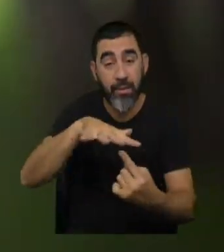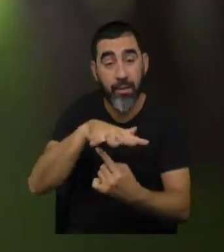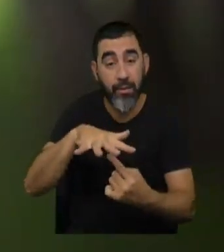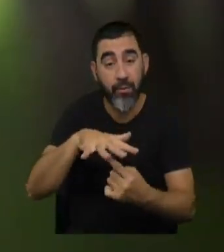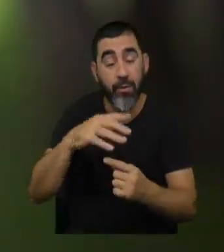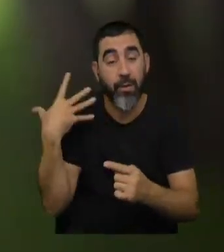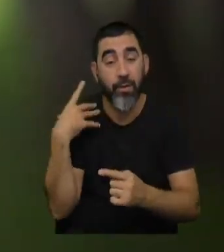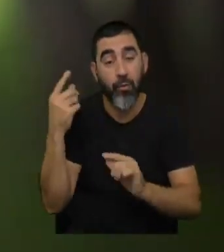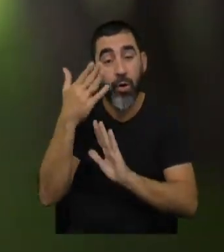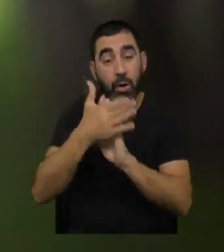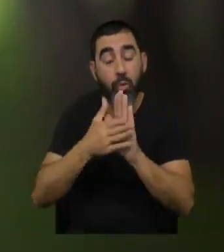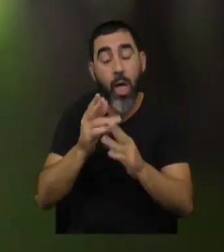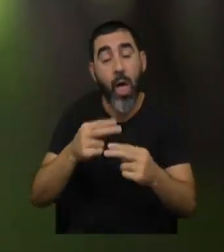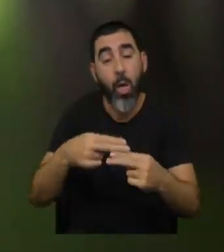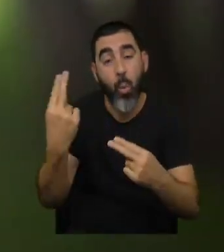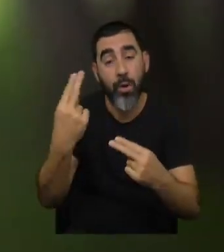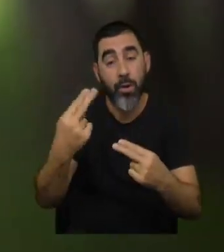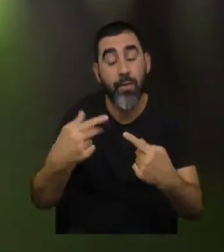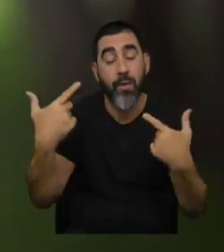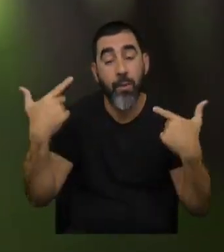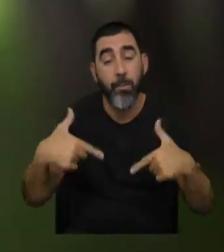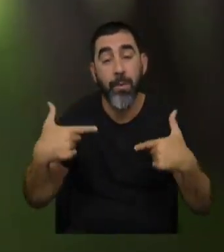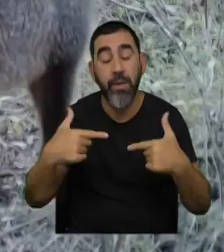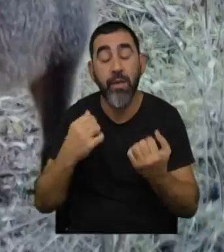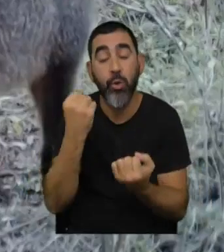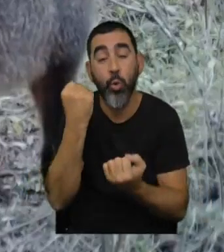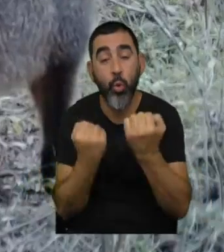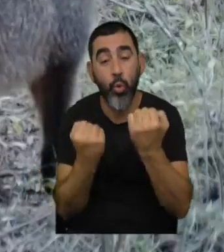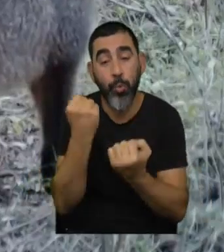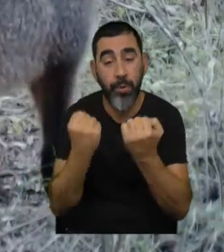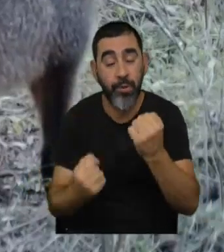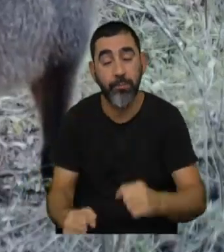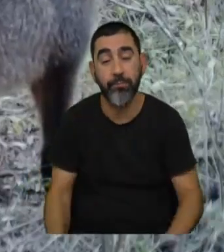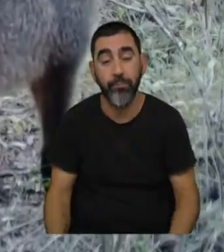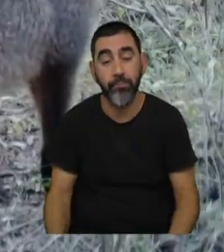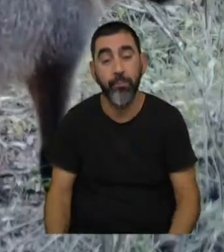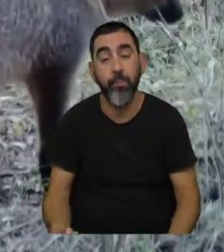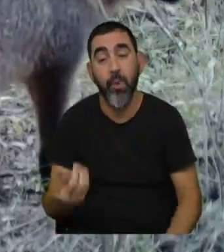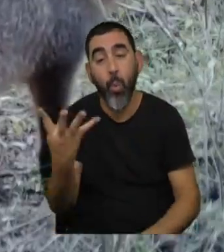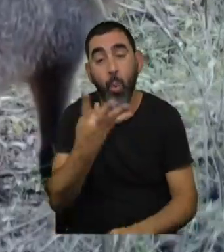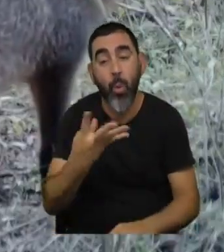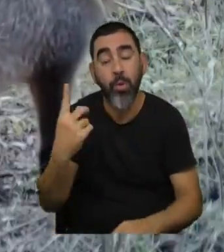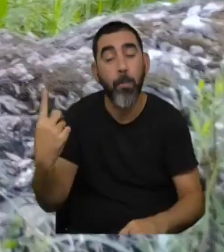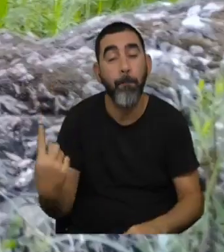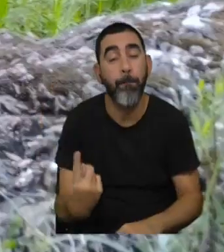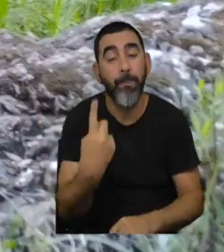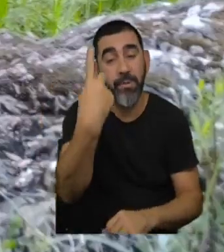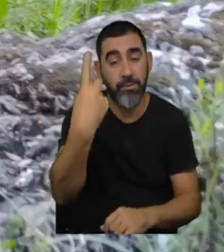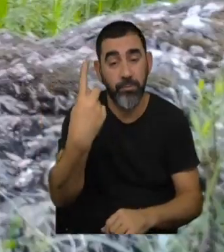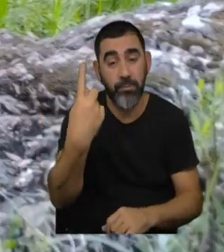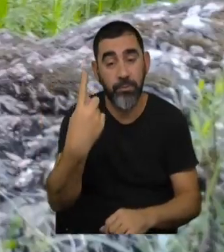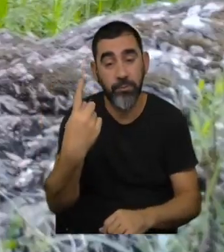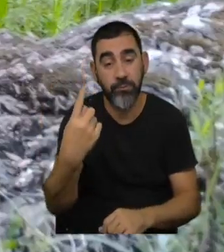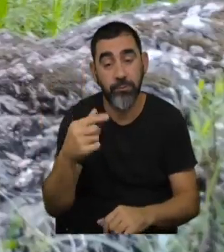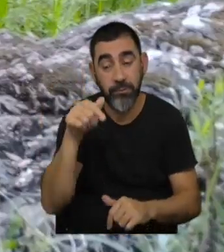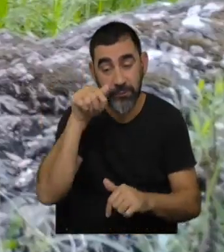la Dirección Nacional de Aduanas del Ministerio de Economía y Finanzas. Pero en este caso estas son las cuatro principales y son a las que